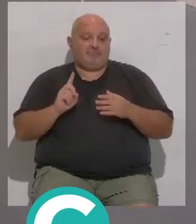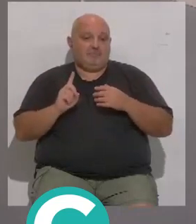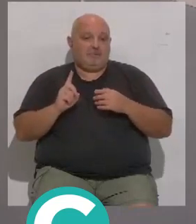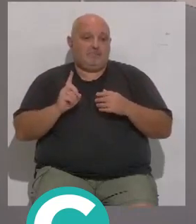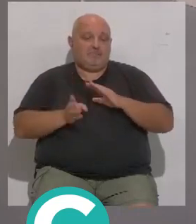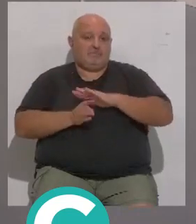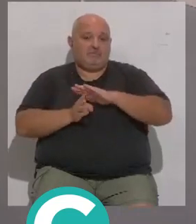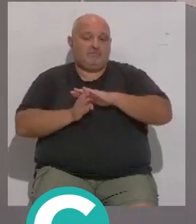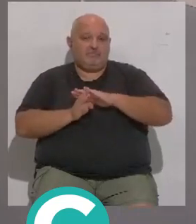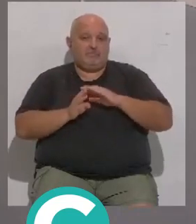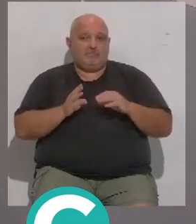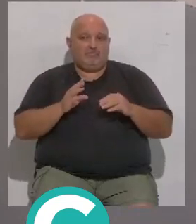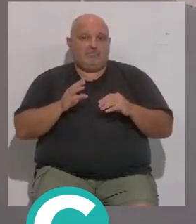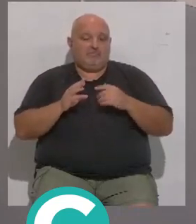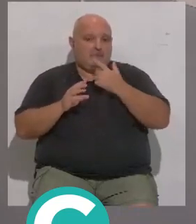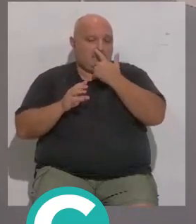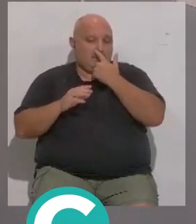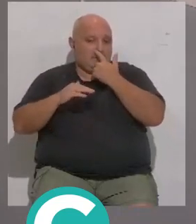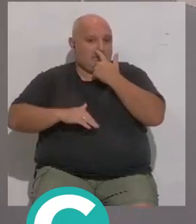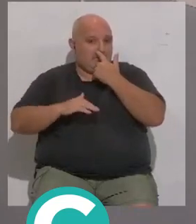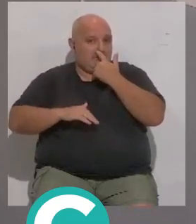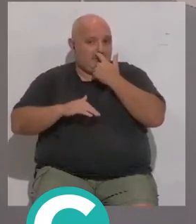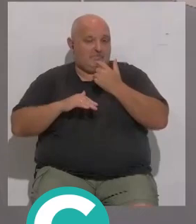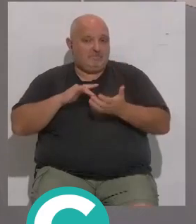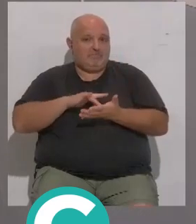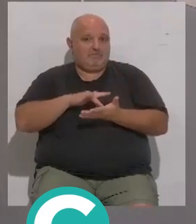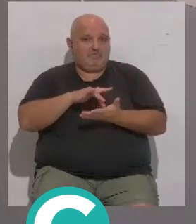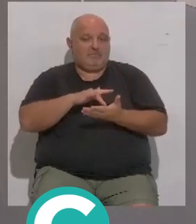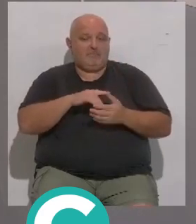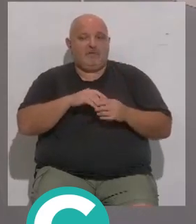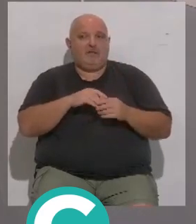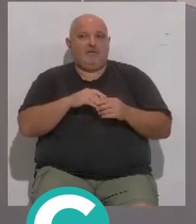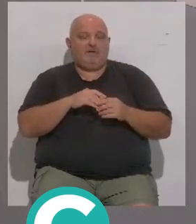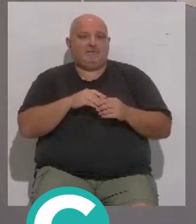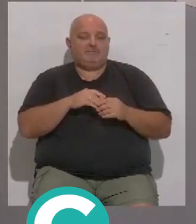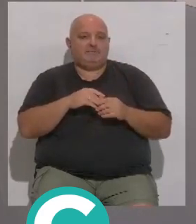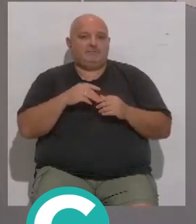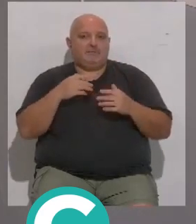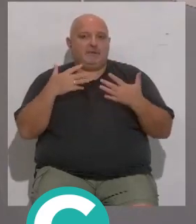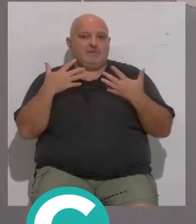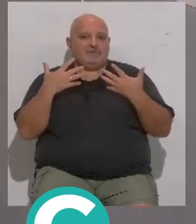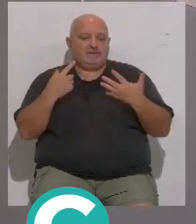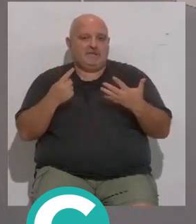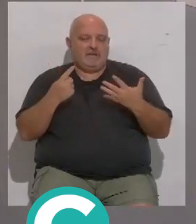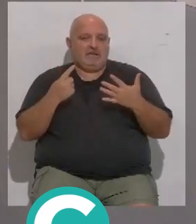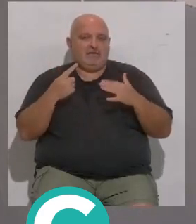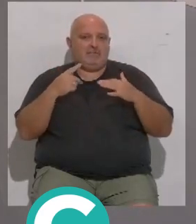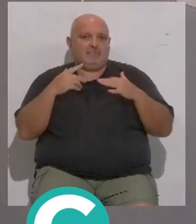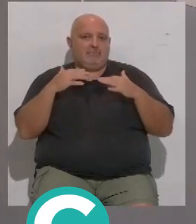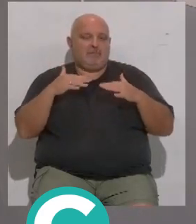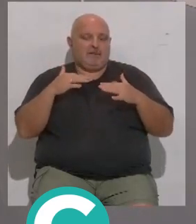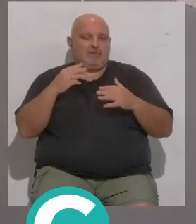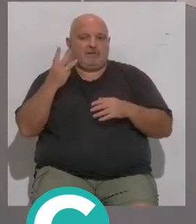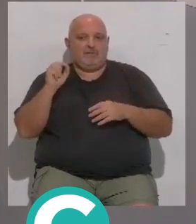sigue estando en los puestos más bajos de la tabla clasificatoria. En 6 partidos disputados, 3 puntos conseguidos